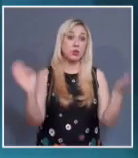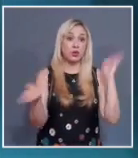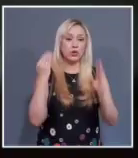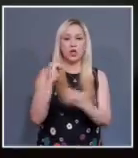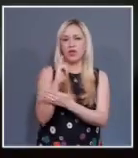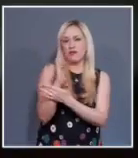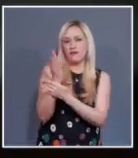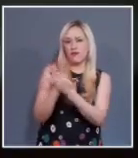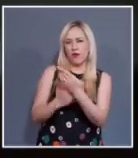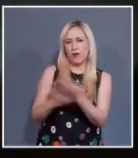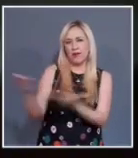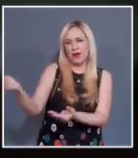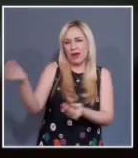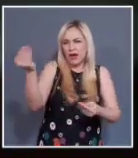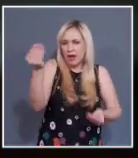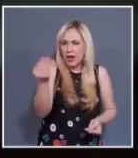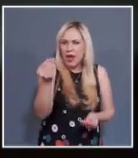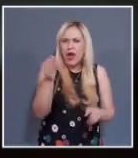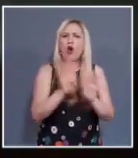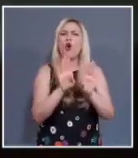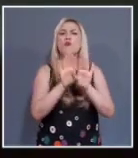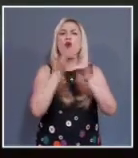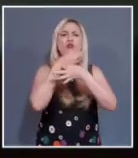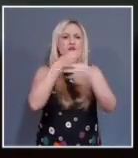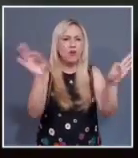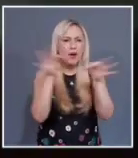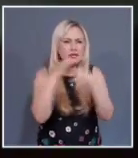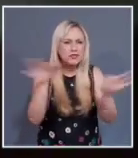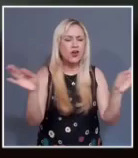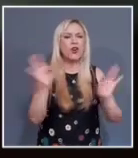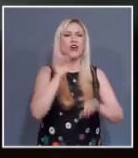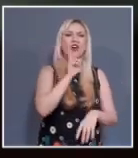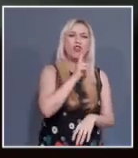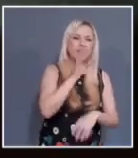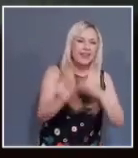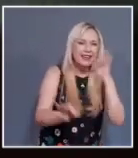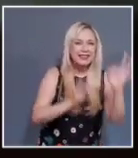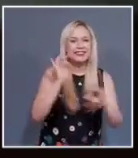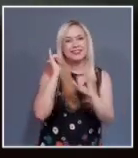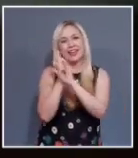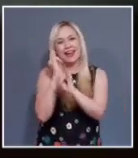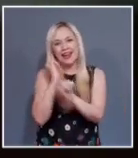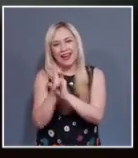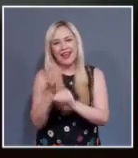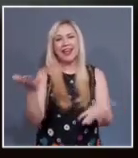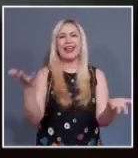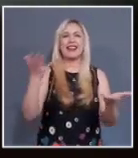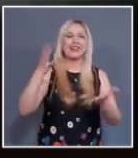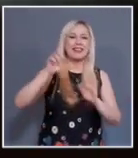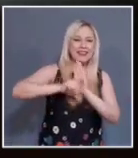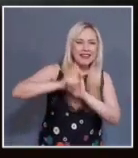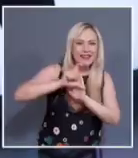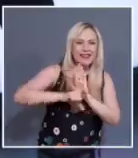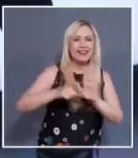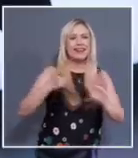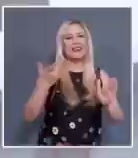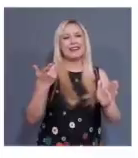de la información en las plataformas digitales, hizo un llamado a los estados integrantes a enfrentar esta